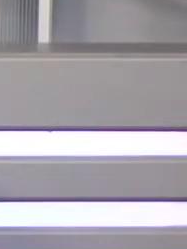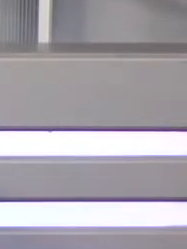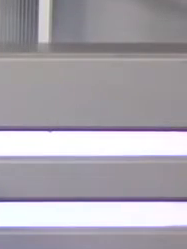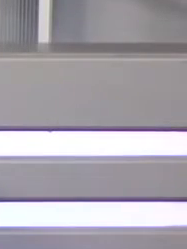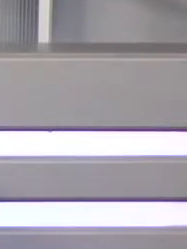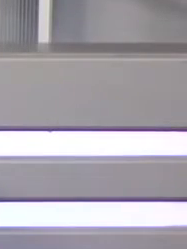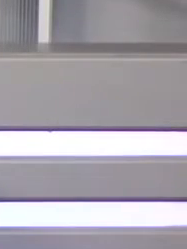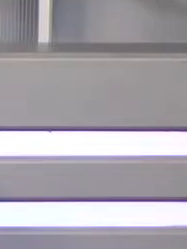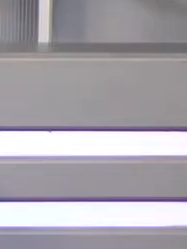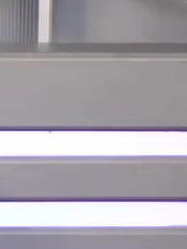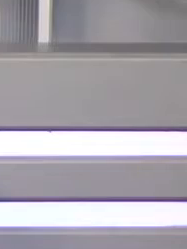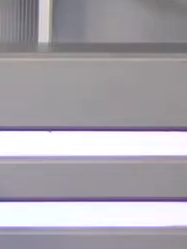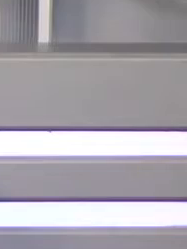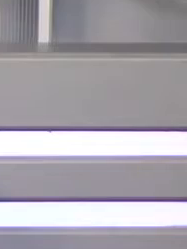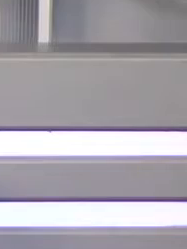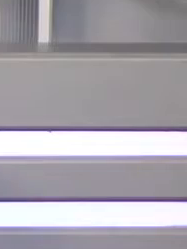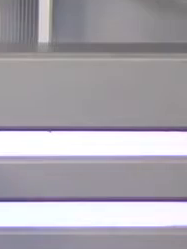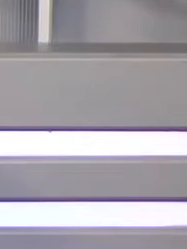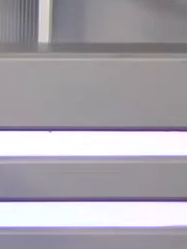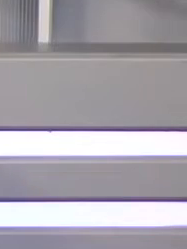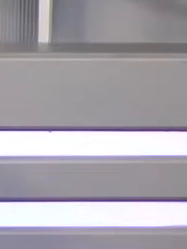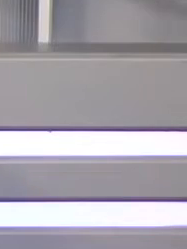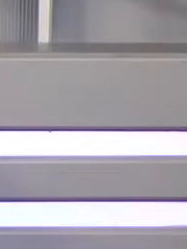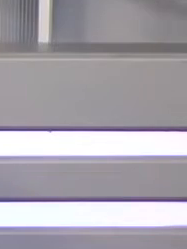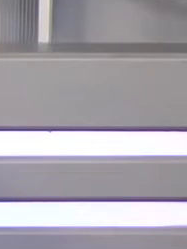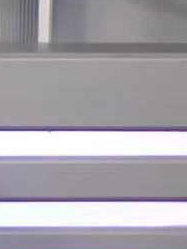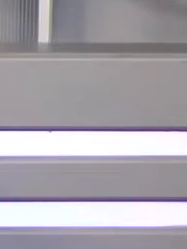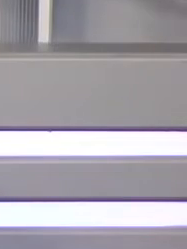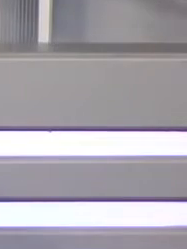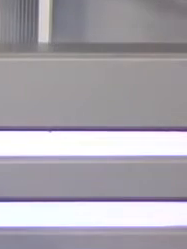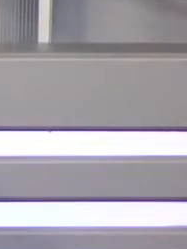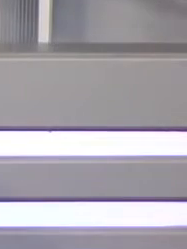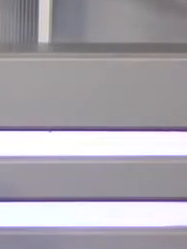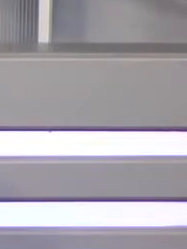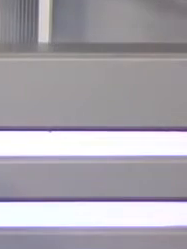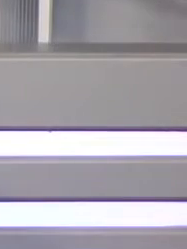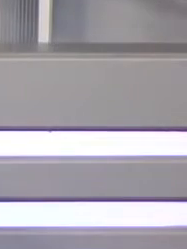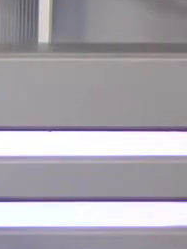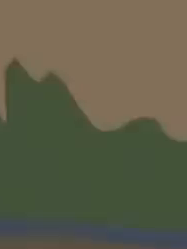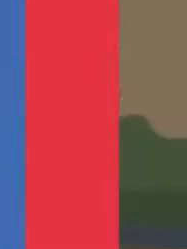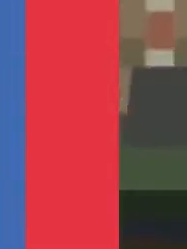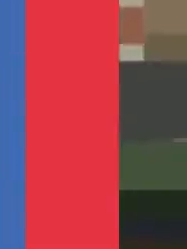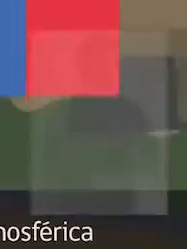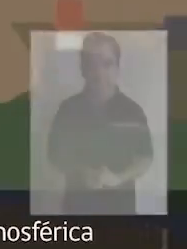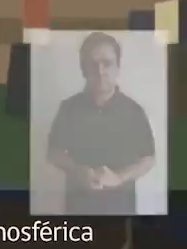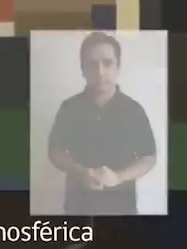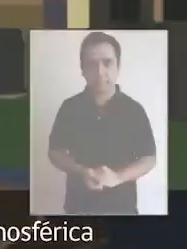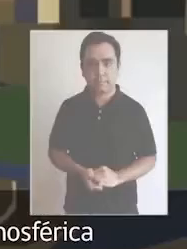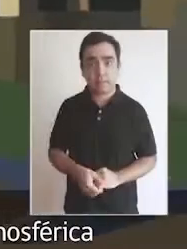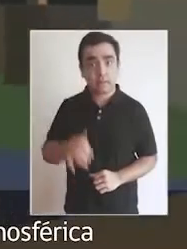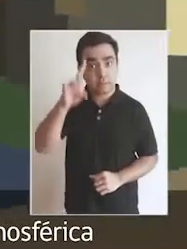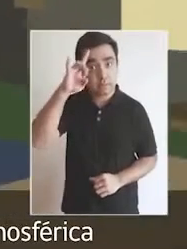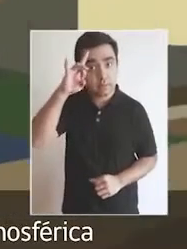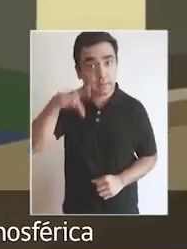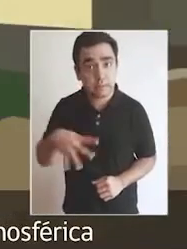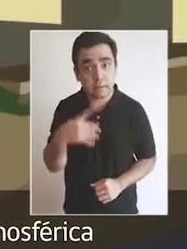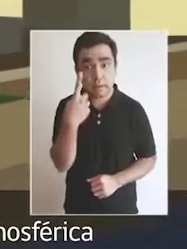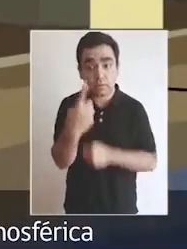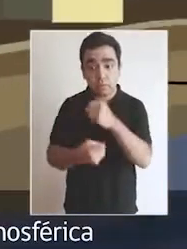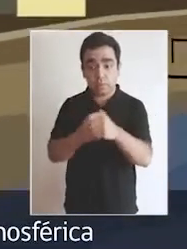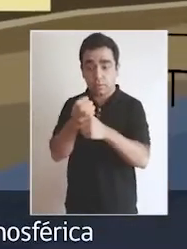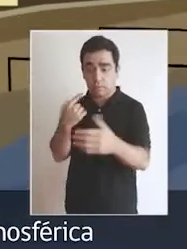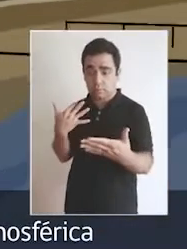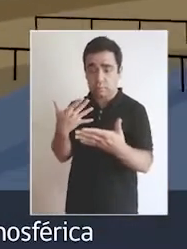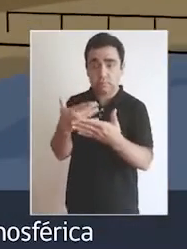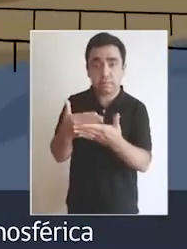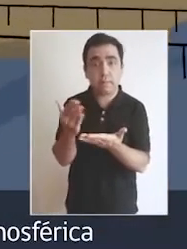Quintero y Puchuncaví, impulsado por el Ministerio de Medio Ambiente. ¿Sabías que, a un año de la implementación del